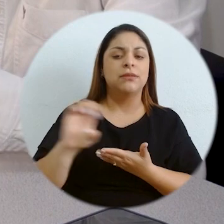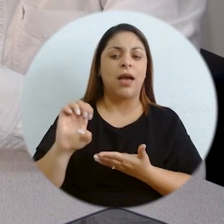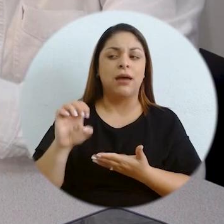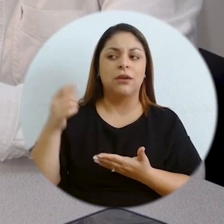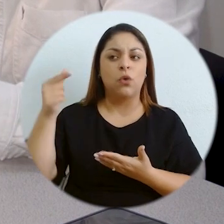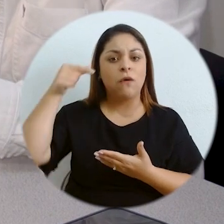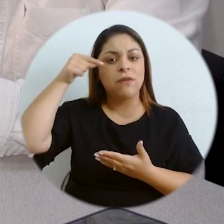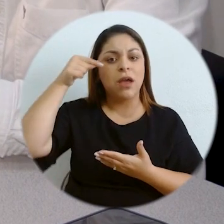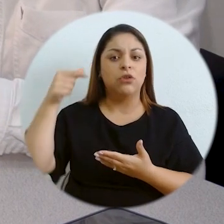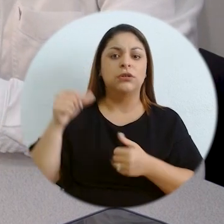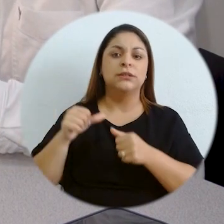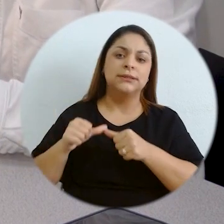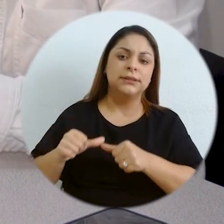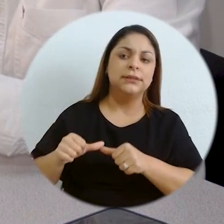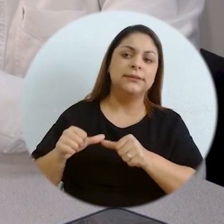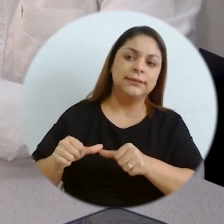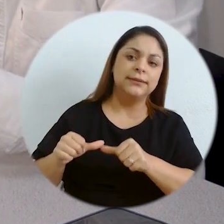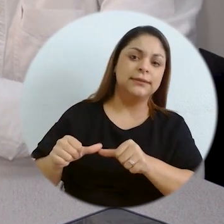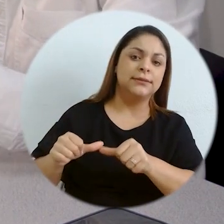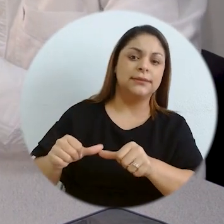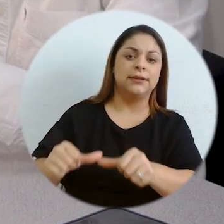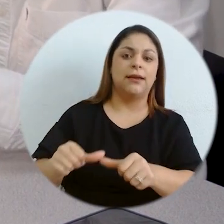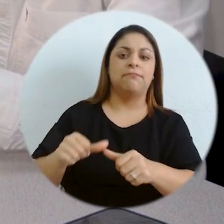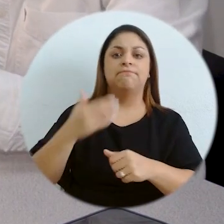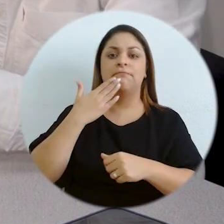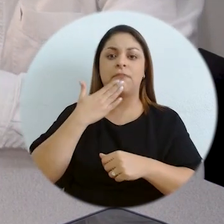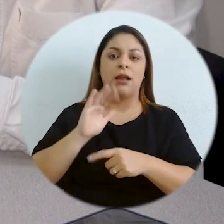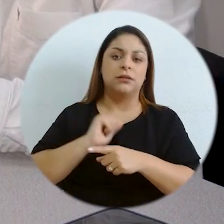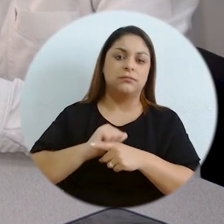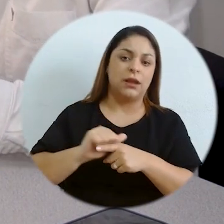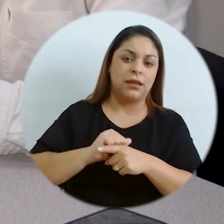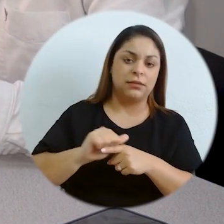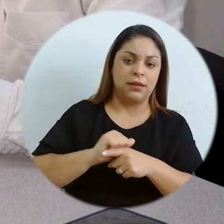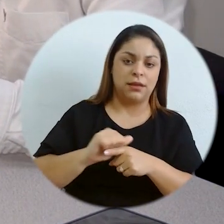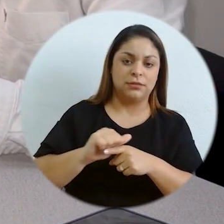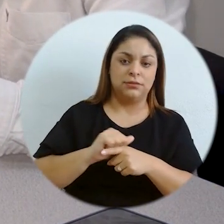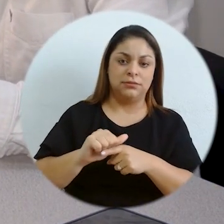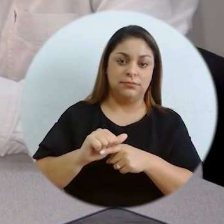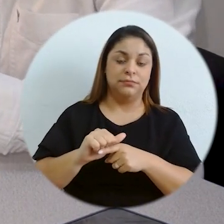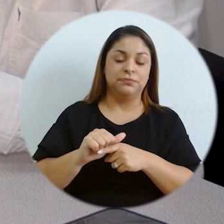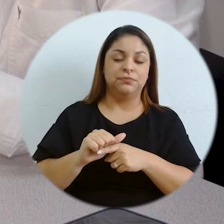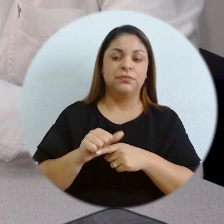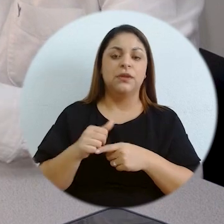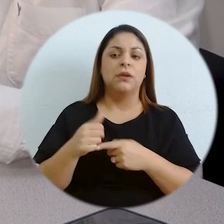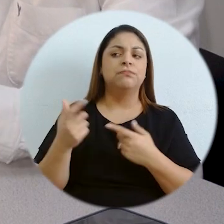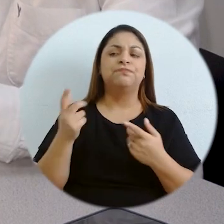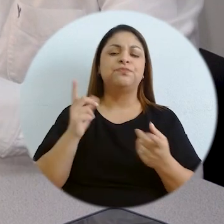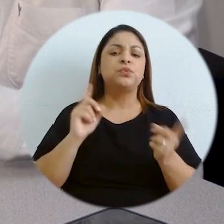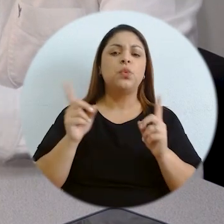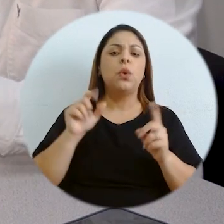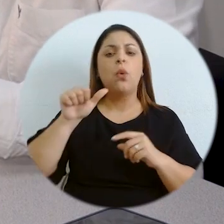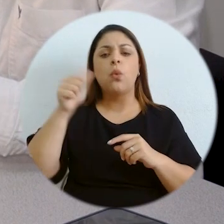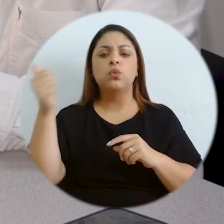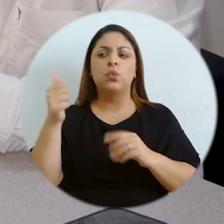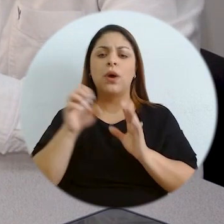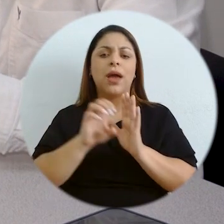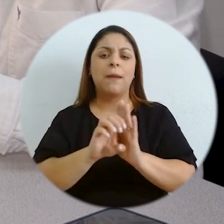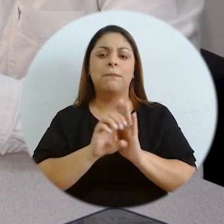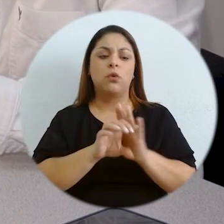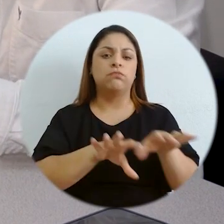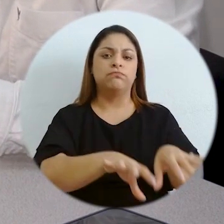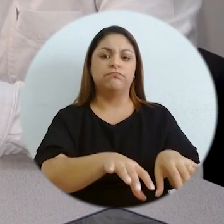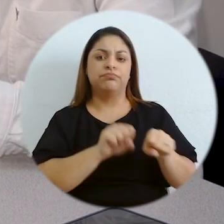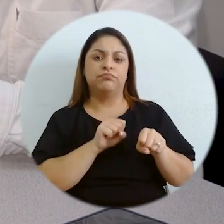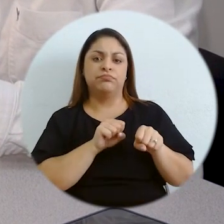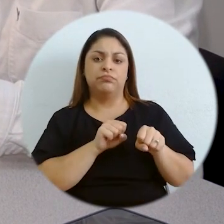impedir que desde el poder se continúe con esas viejas prácticas a las que usted aludía antes. ¿Cuáles son otros ejemplos de